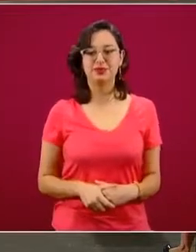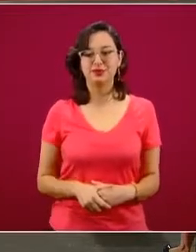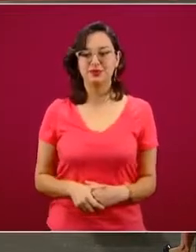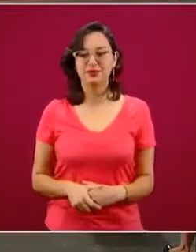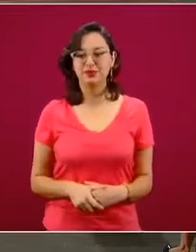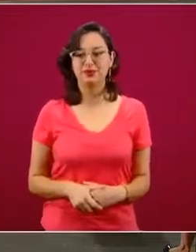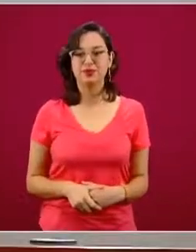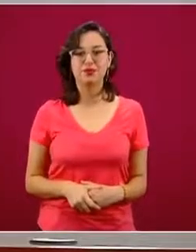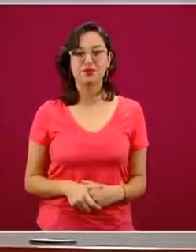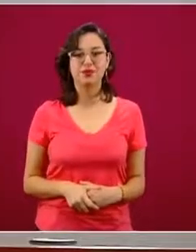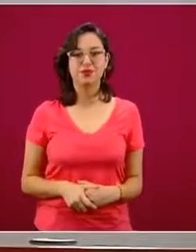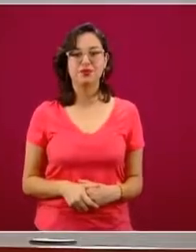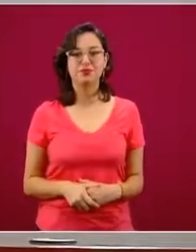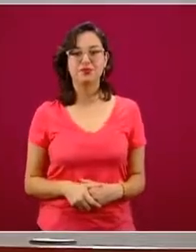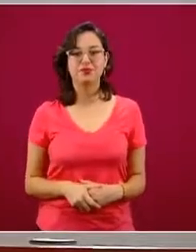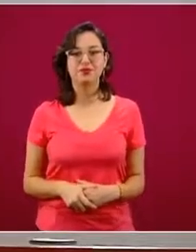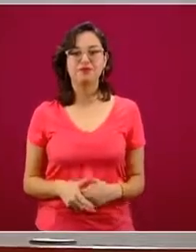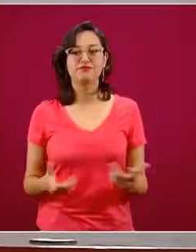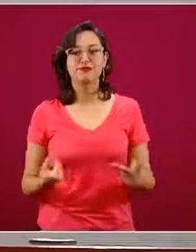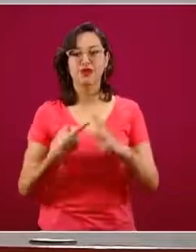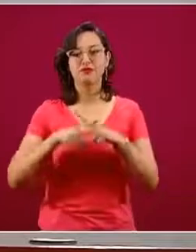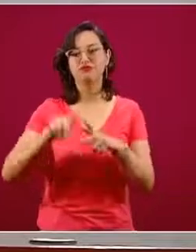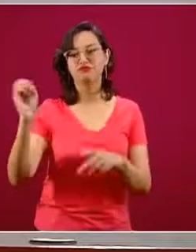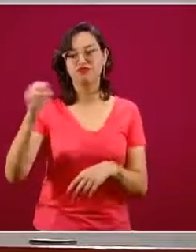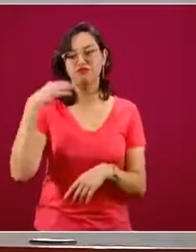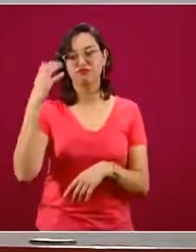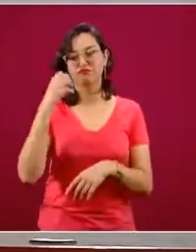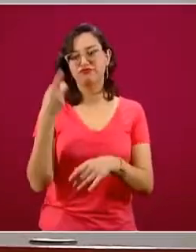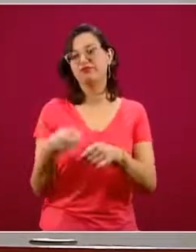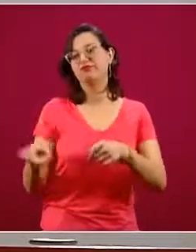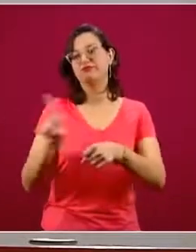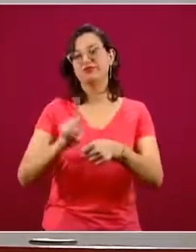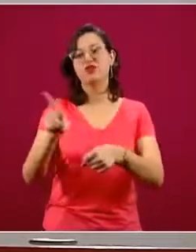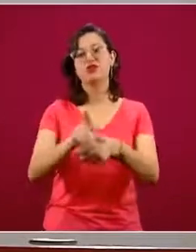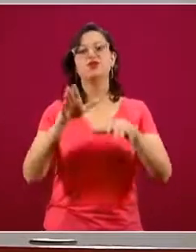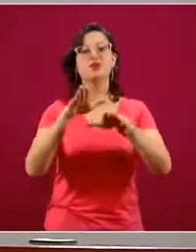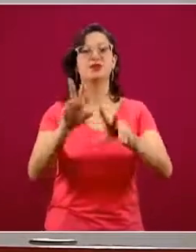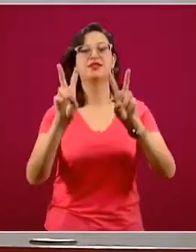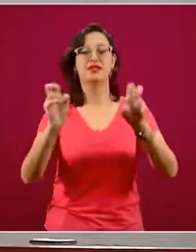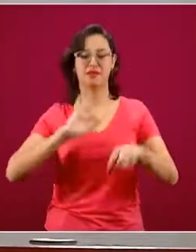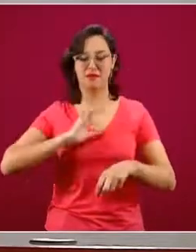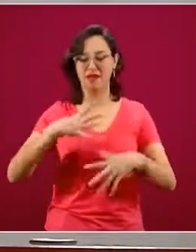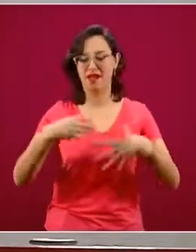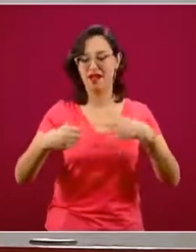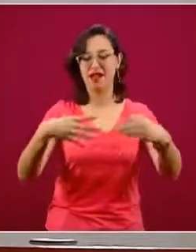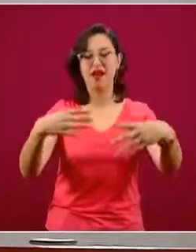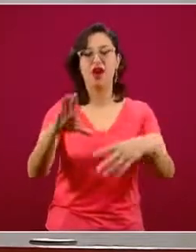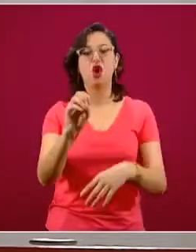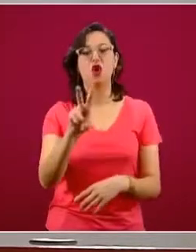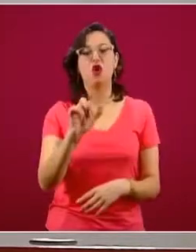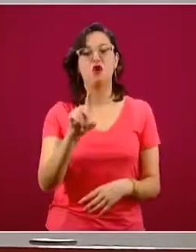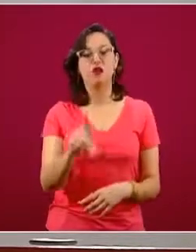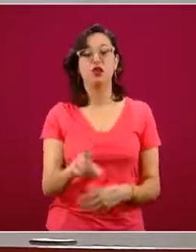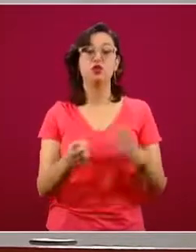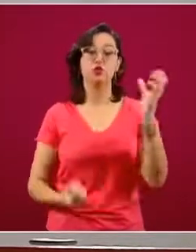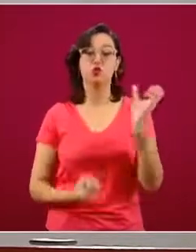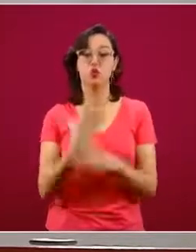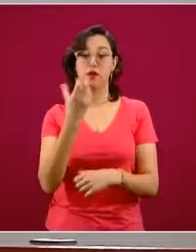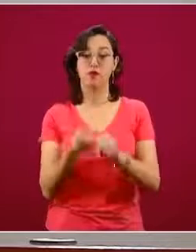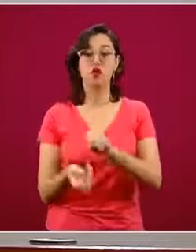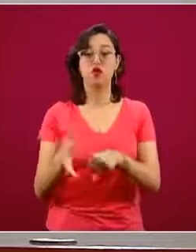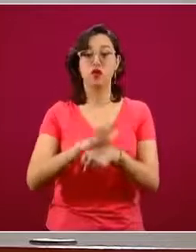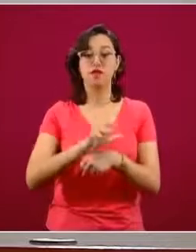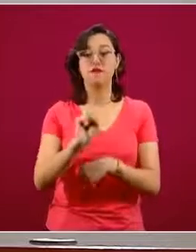y vamos a iniciar la conferencia de prensa diaria sobre la situación de la pandemia de COVID, enfermedad causada por el nuevo